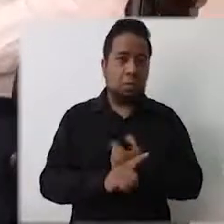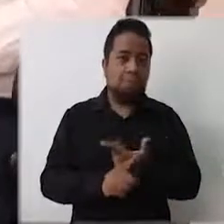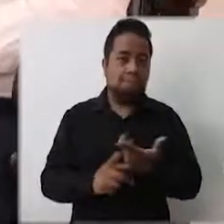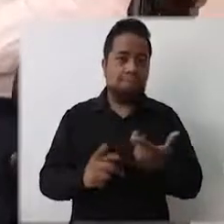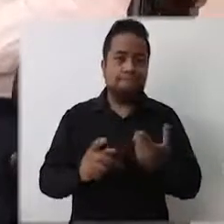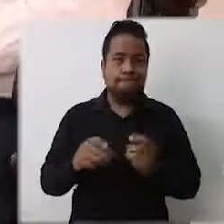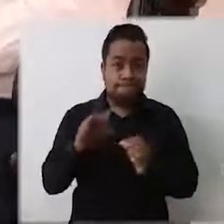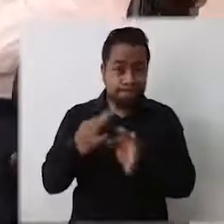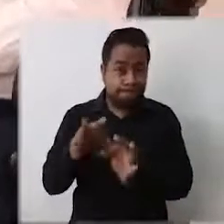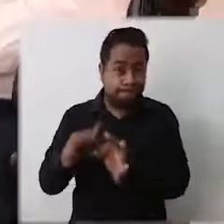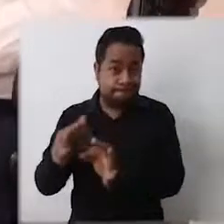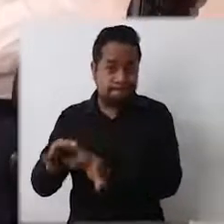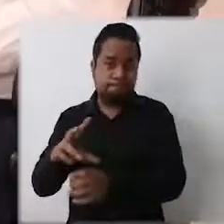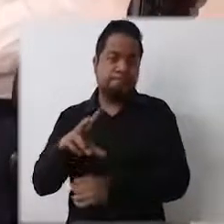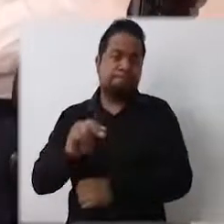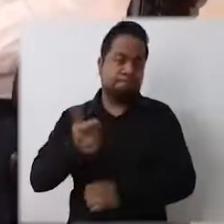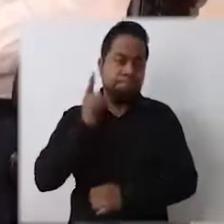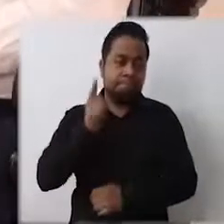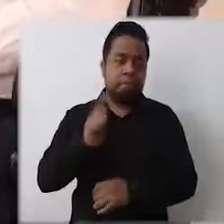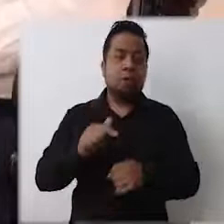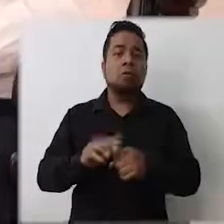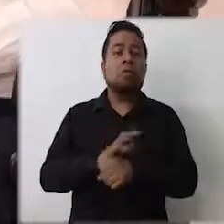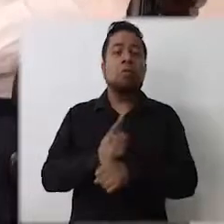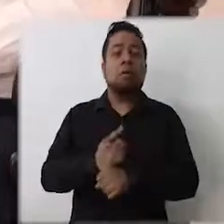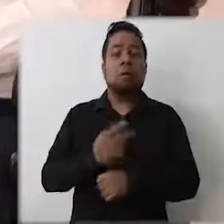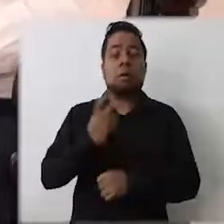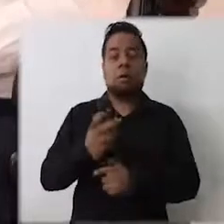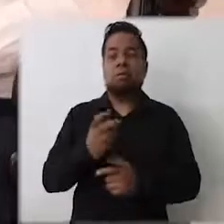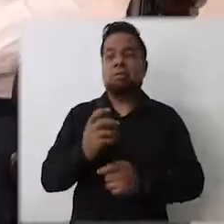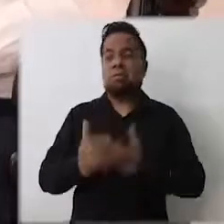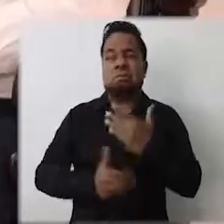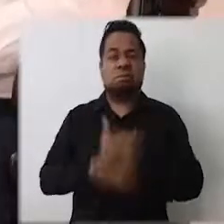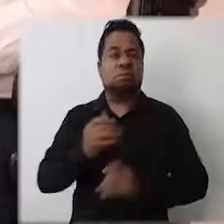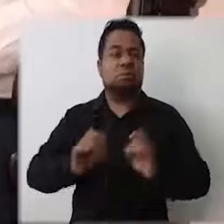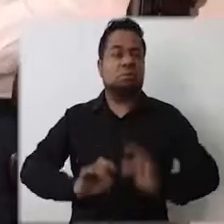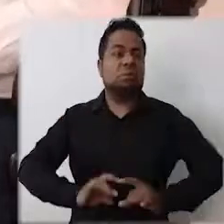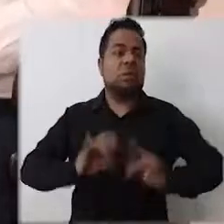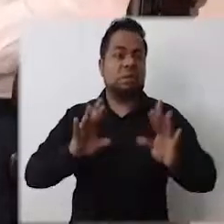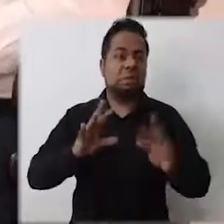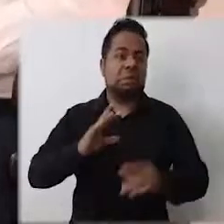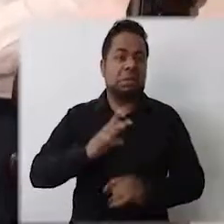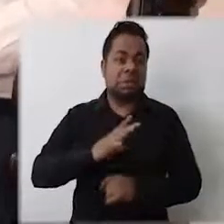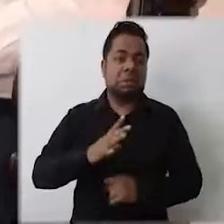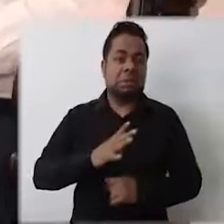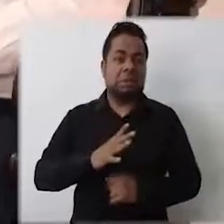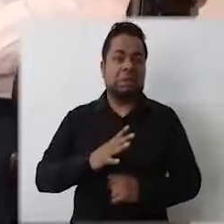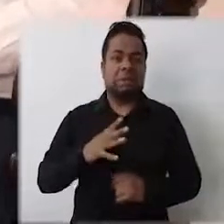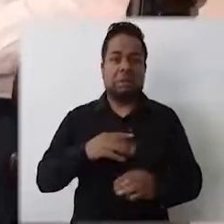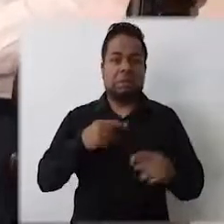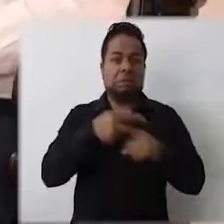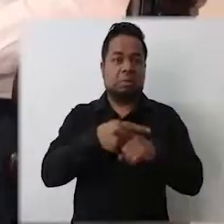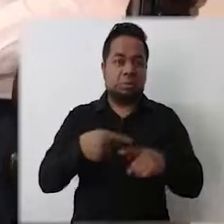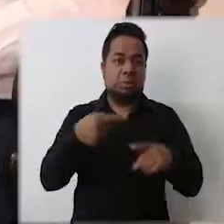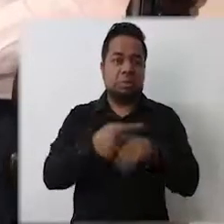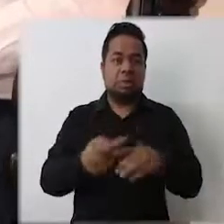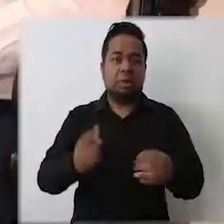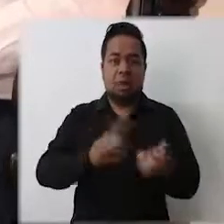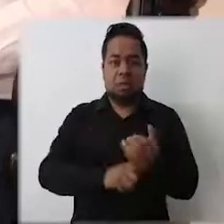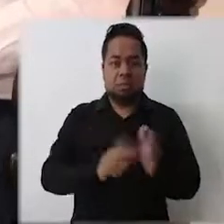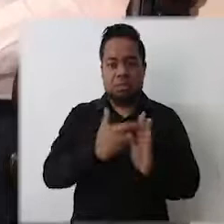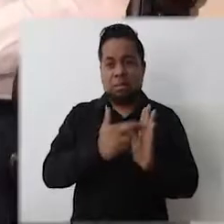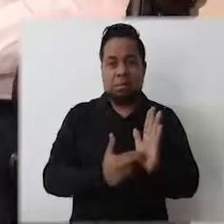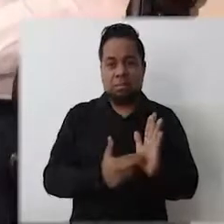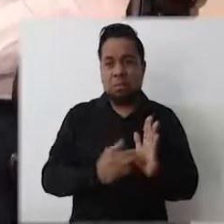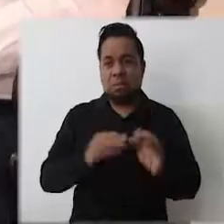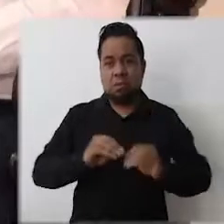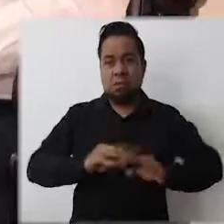podamos ejercer de manera plena nuestros derechos políticos en el estudio integral y completo de todos los temas a tratar en